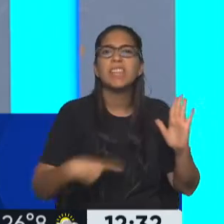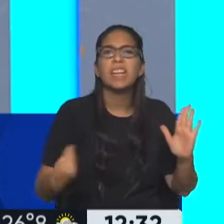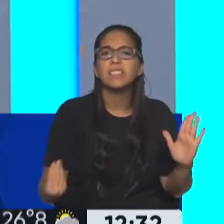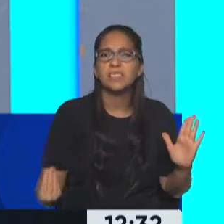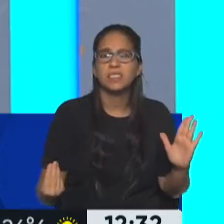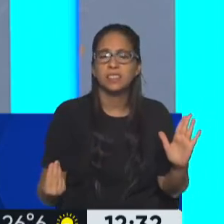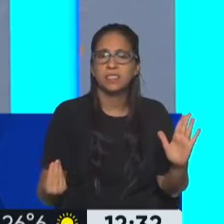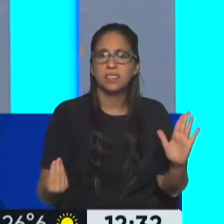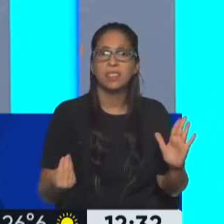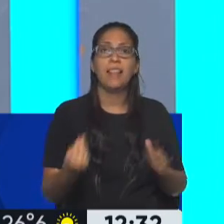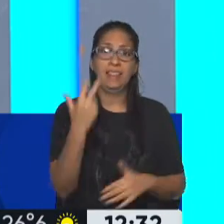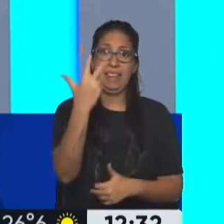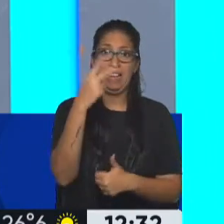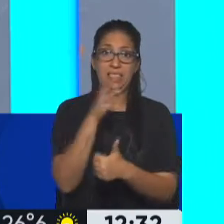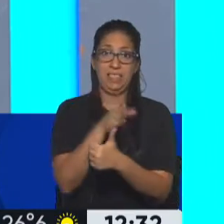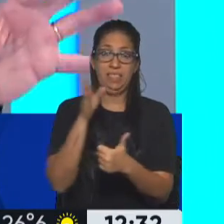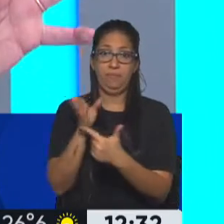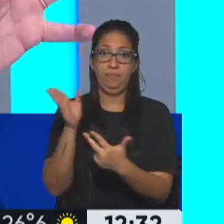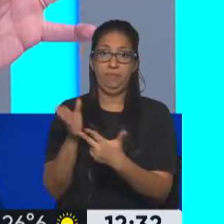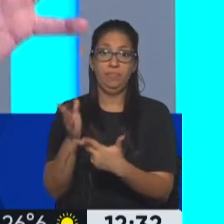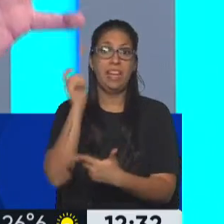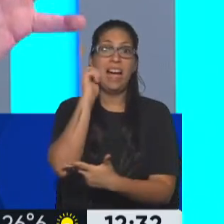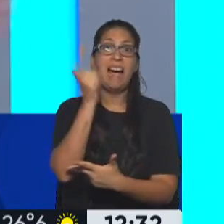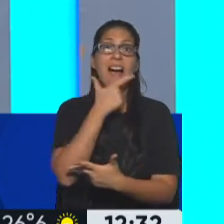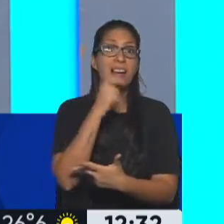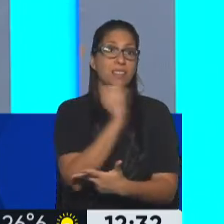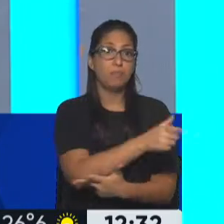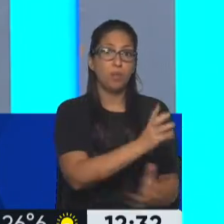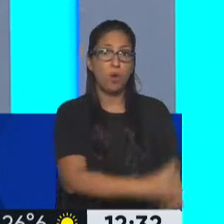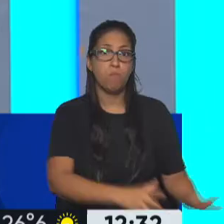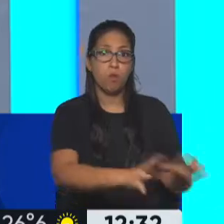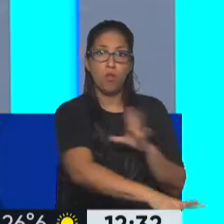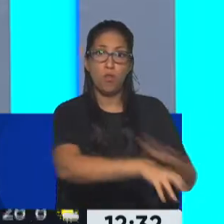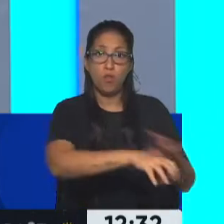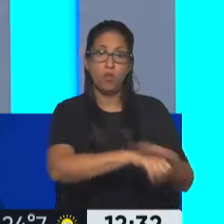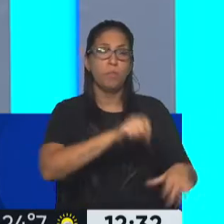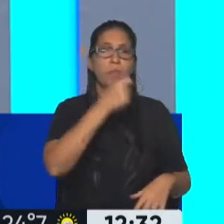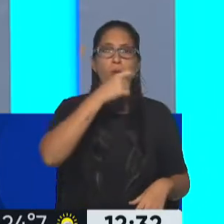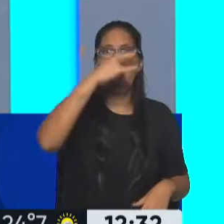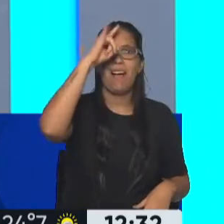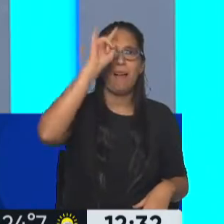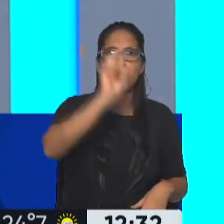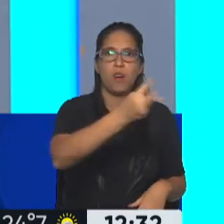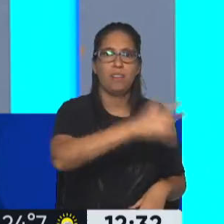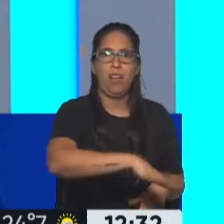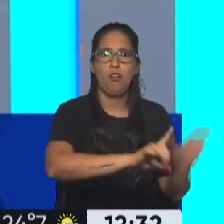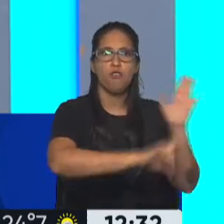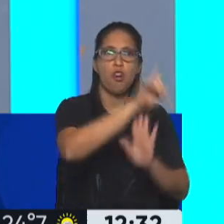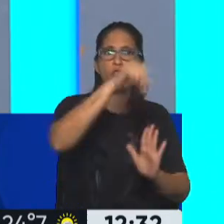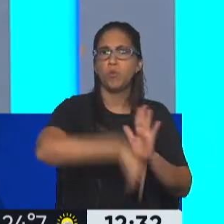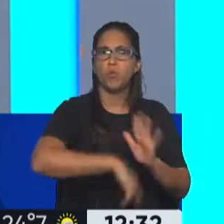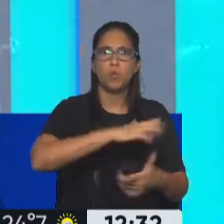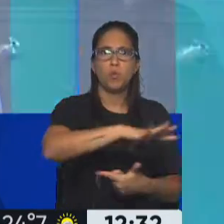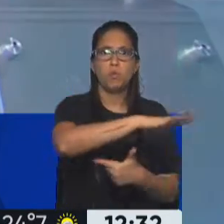gas paga tres cosas: el precio de gas en boca de pozo, o sea, el precio de gas en Vaca Muerta, en el norte o en el sur,